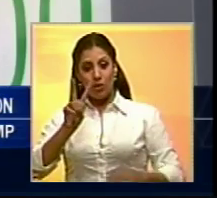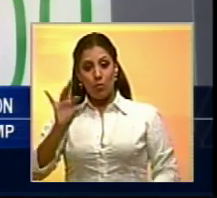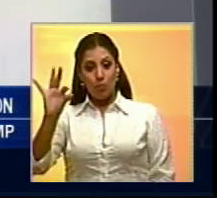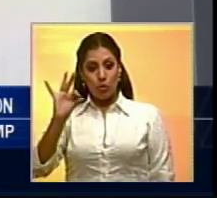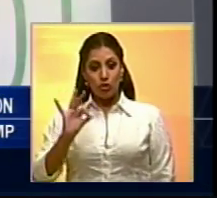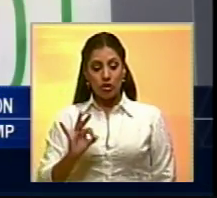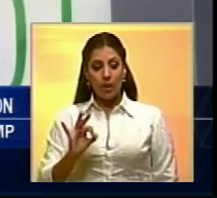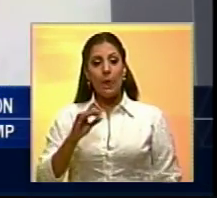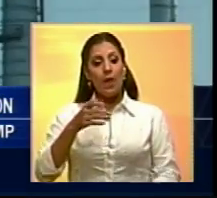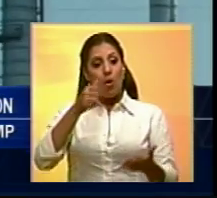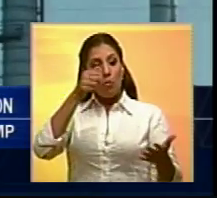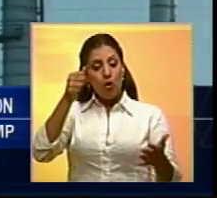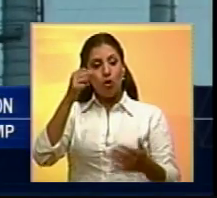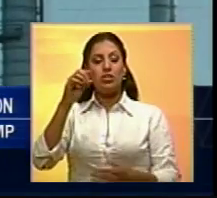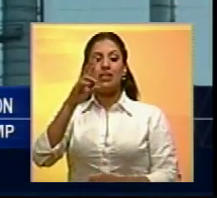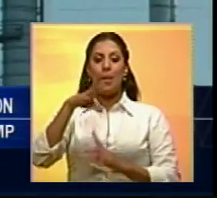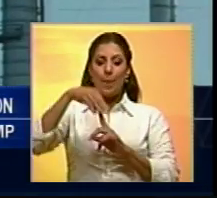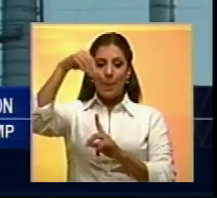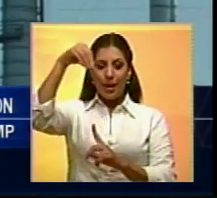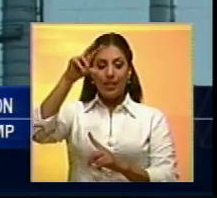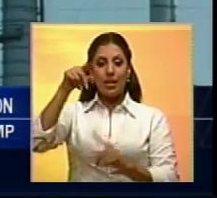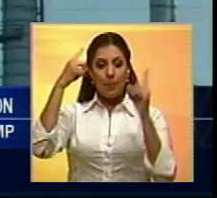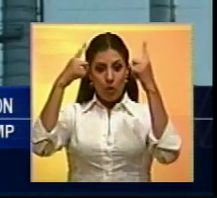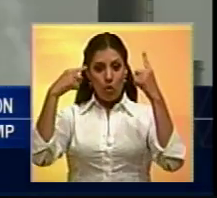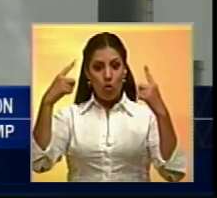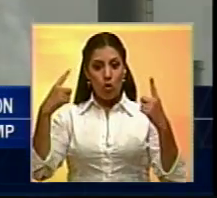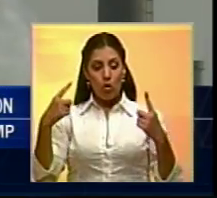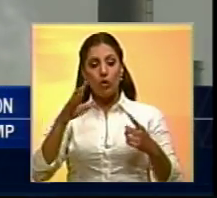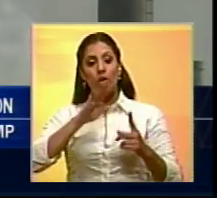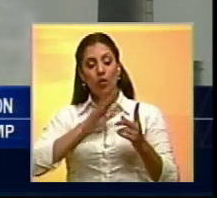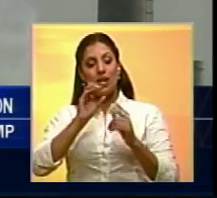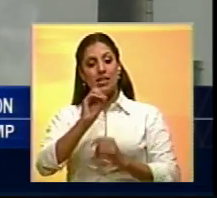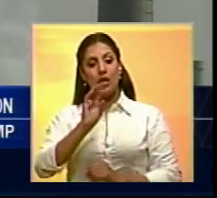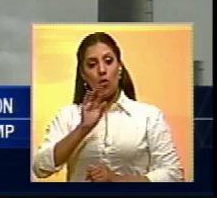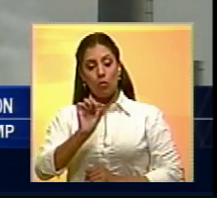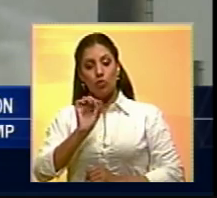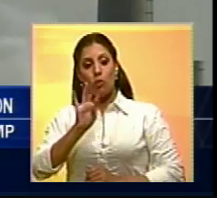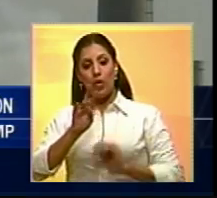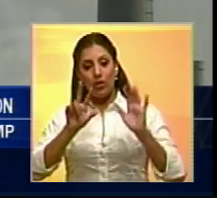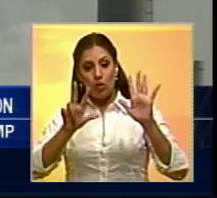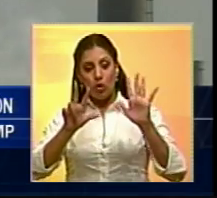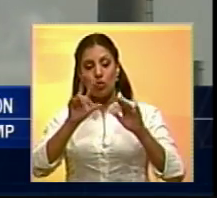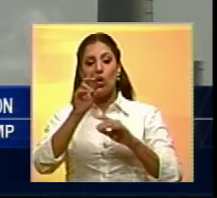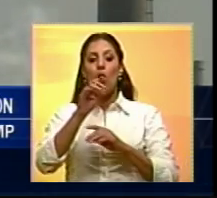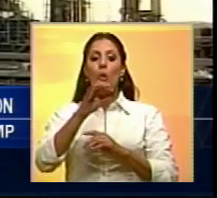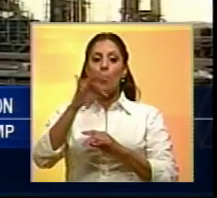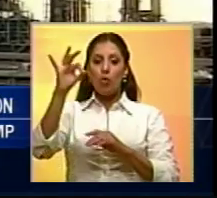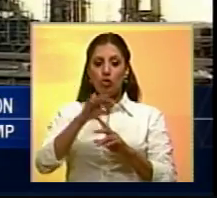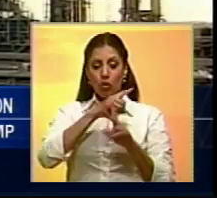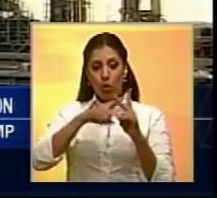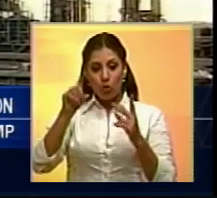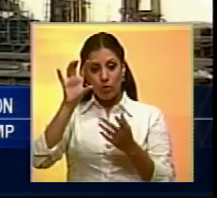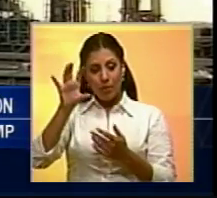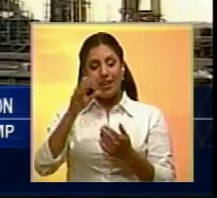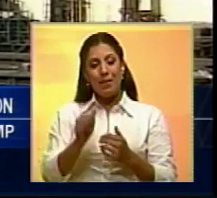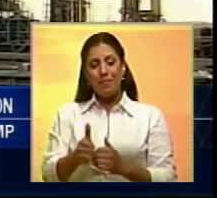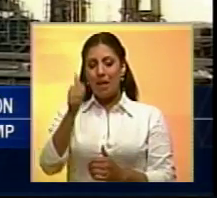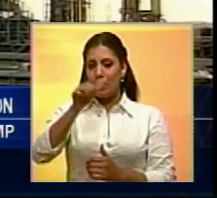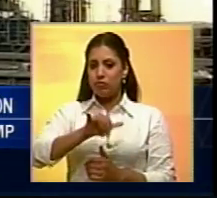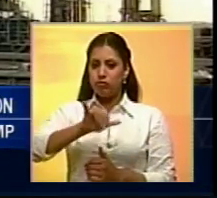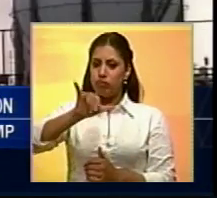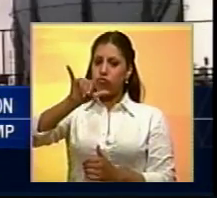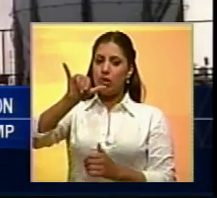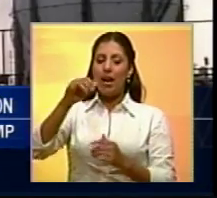0.72% en las bolsas de París y Londres y subiendo 0.48% en la de Frankfurt. Una de las mayores alzas